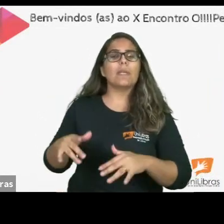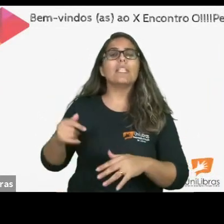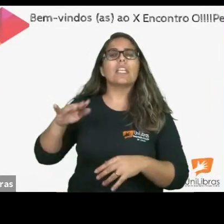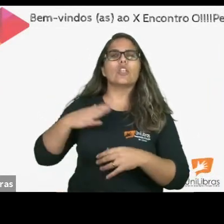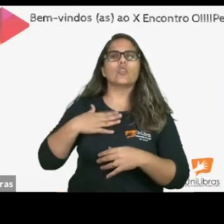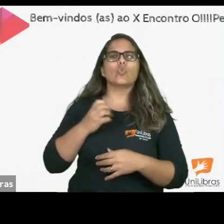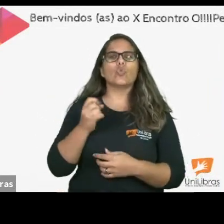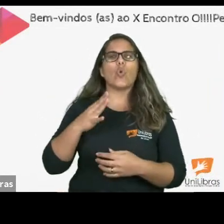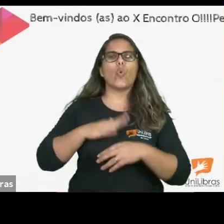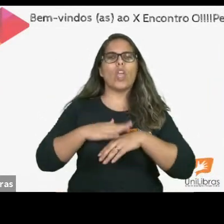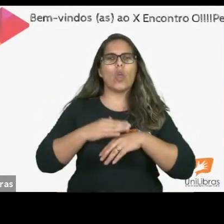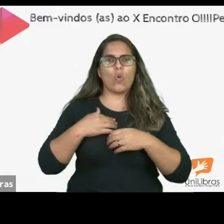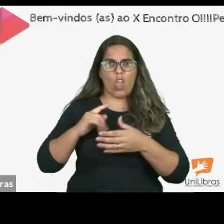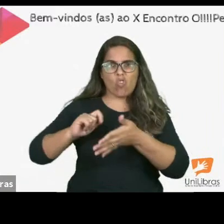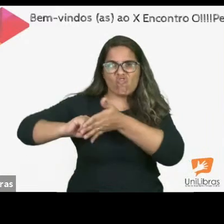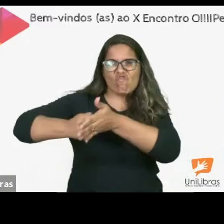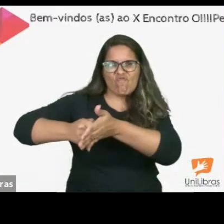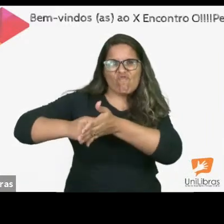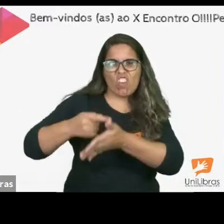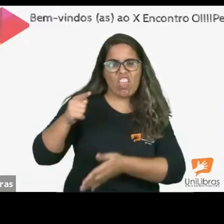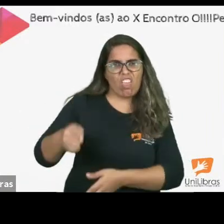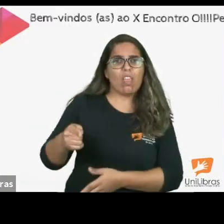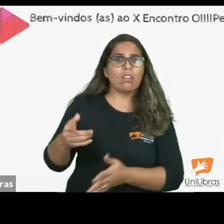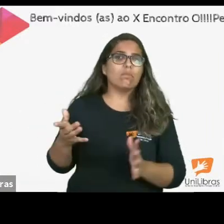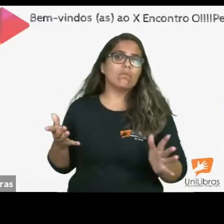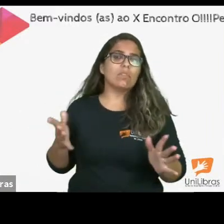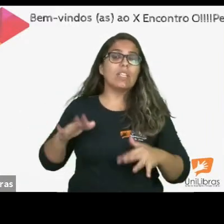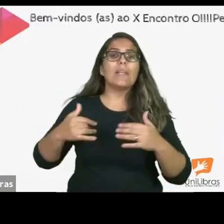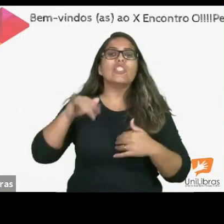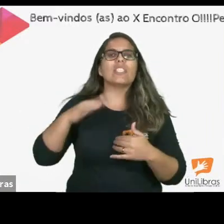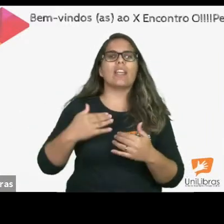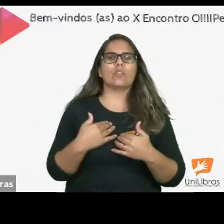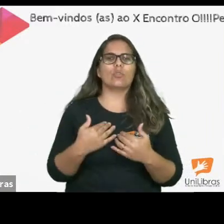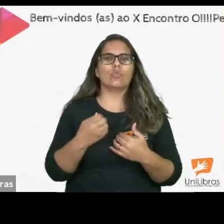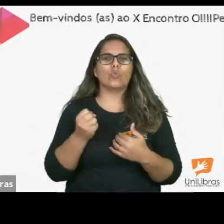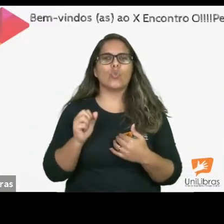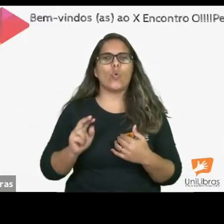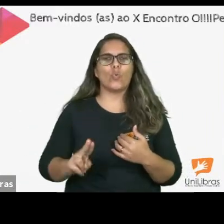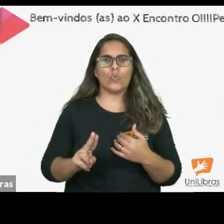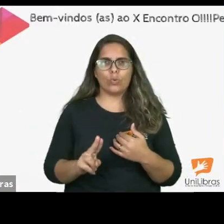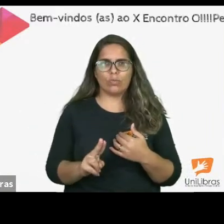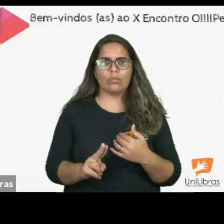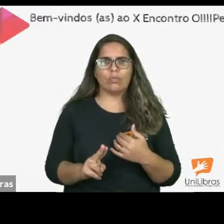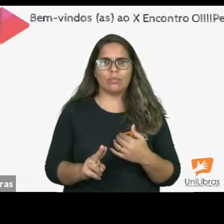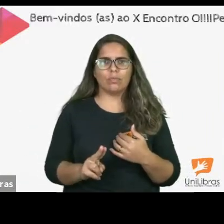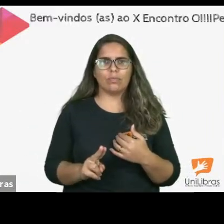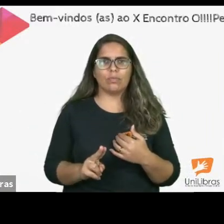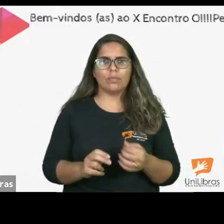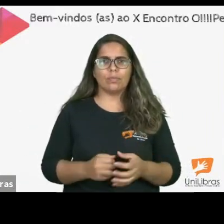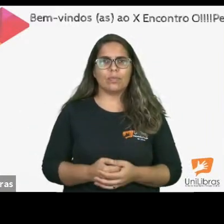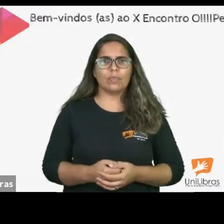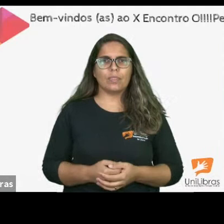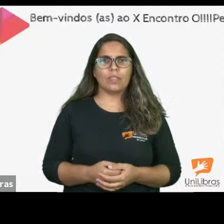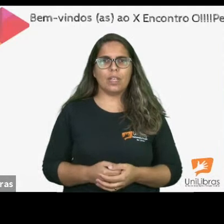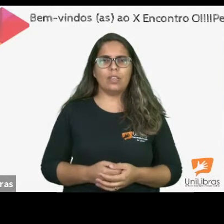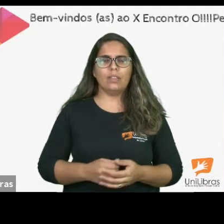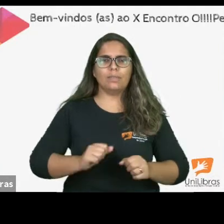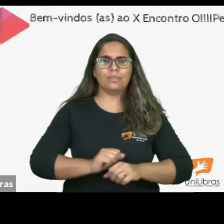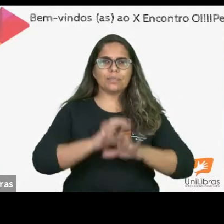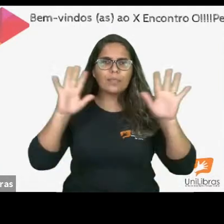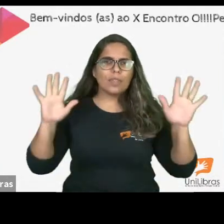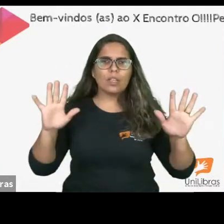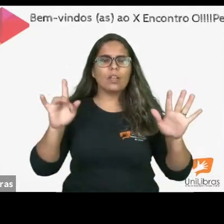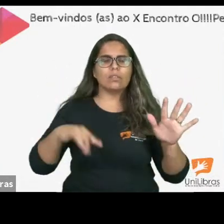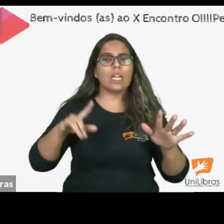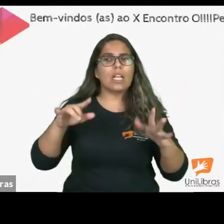Si yo soy un torturador, es bueno. Pero resulta que lo que estoy haciendo, claro, es un acto, tú dirías, un acto de